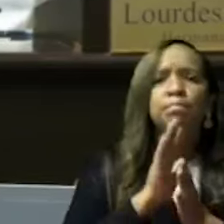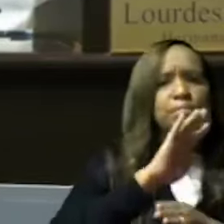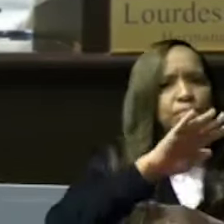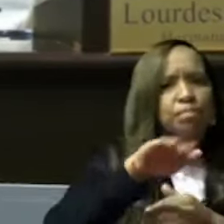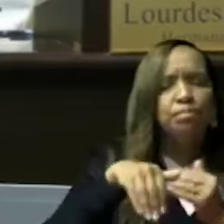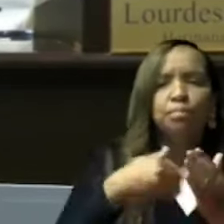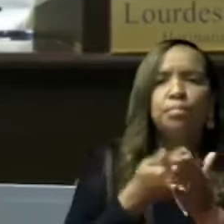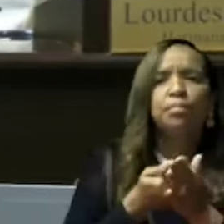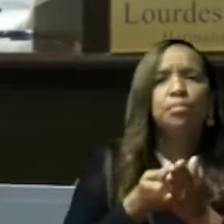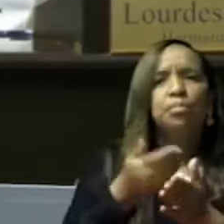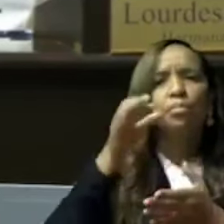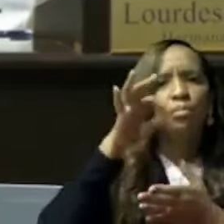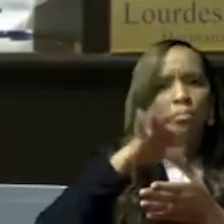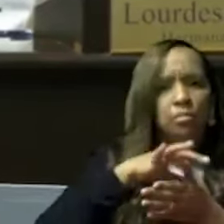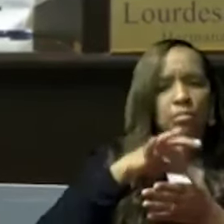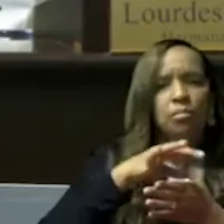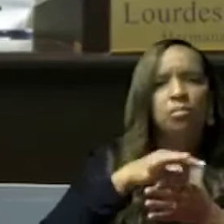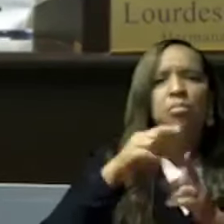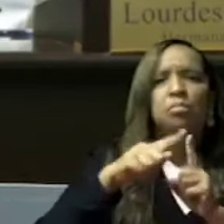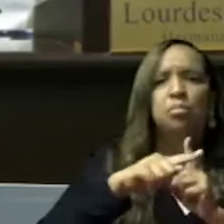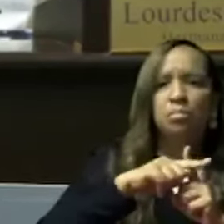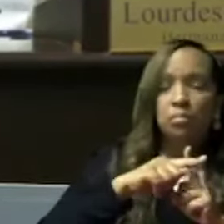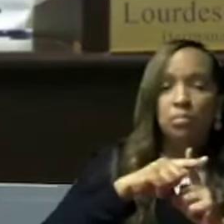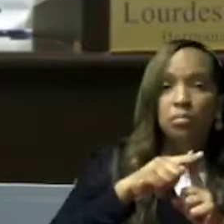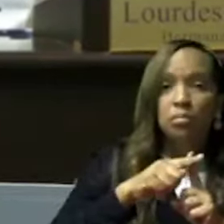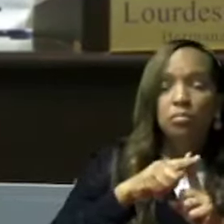un voto favorable para que nuestro país